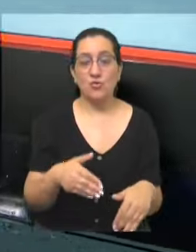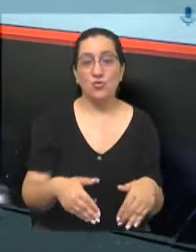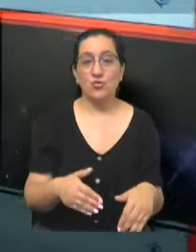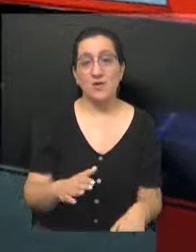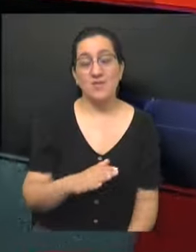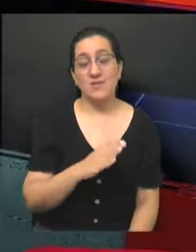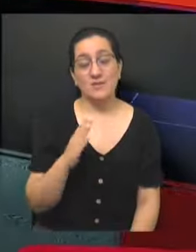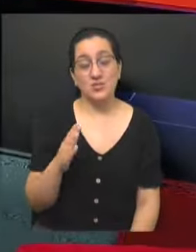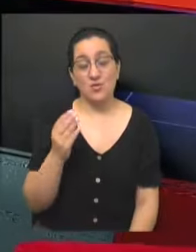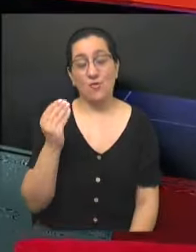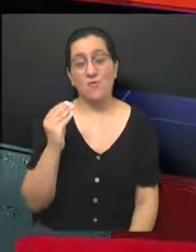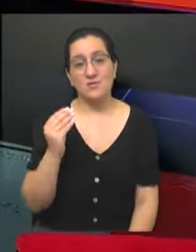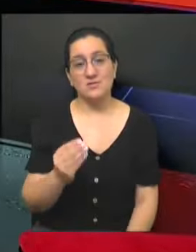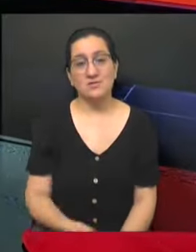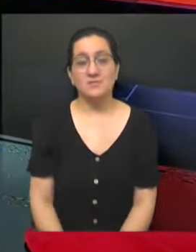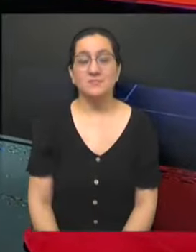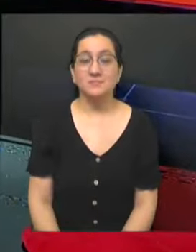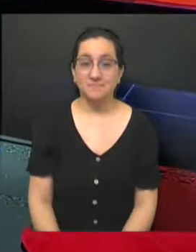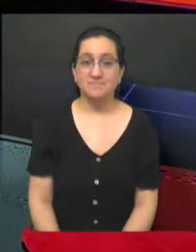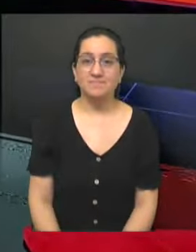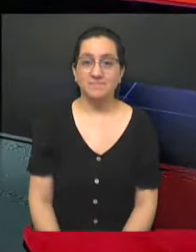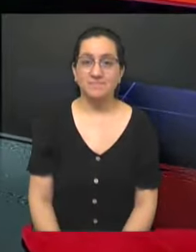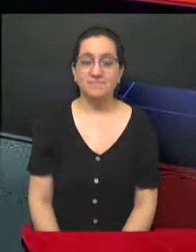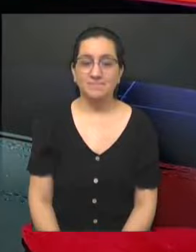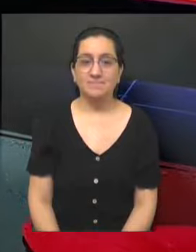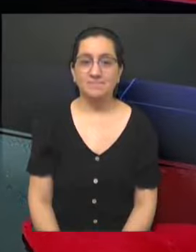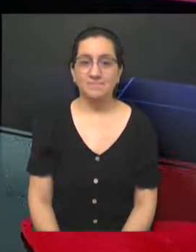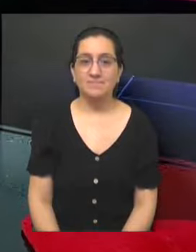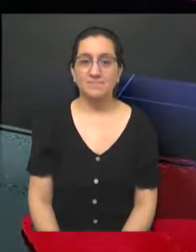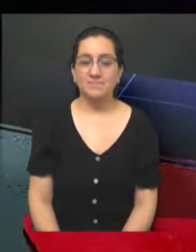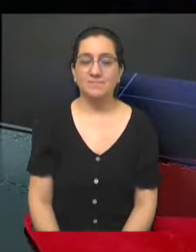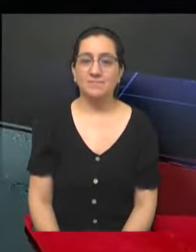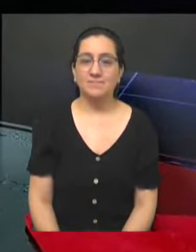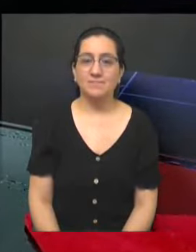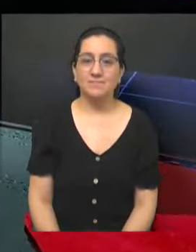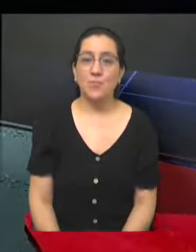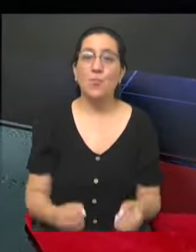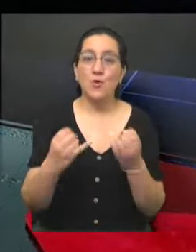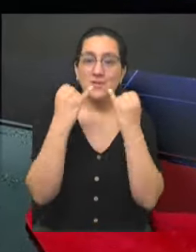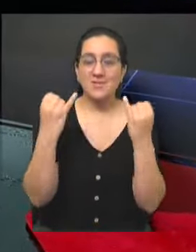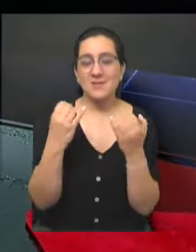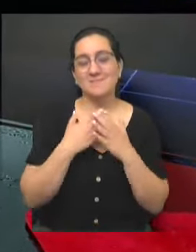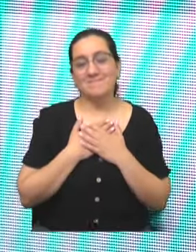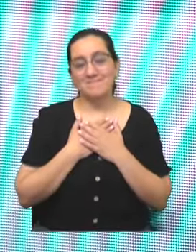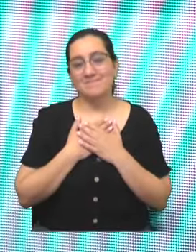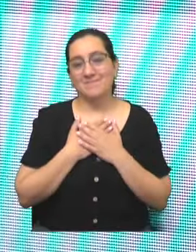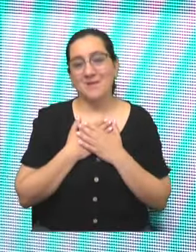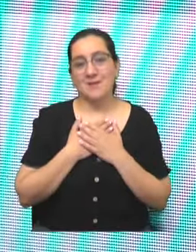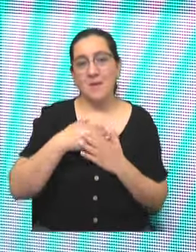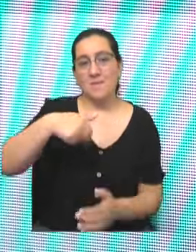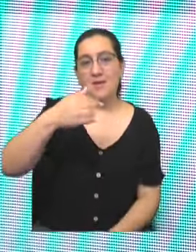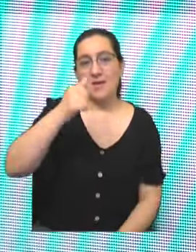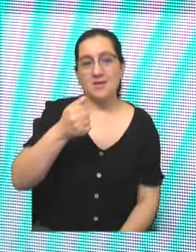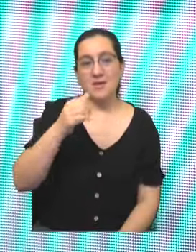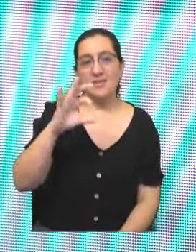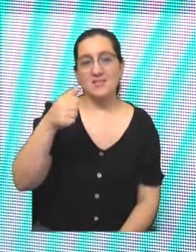es más bien del varoncito. ¡Ah! Sí. Mirá vos. No sabía. Buenos días, mi querido María Sosa, San